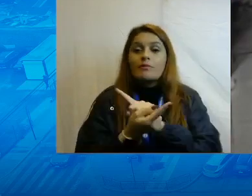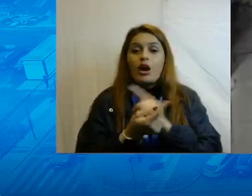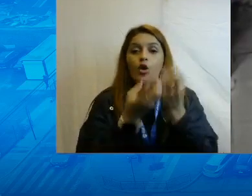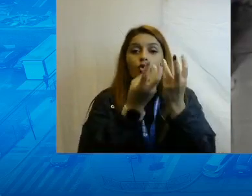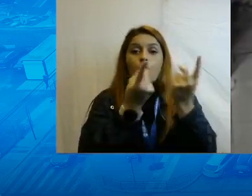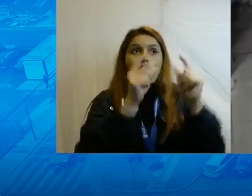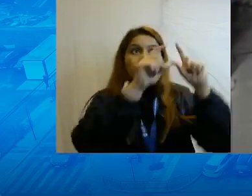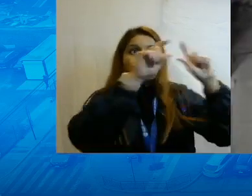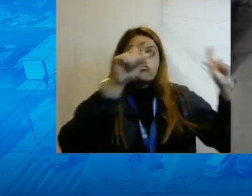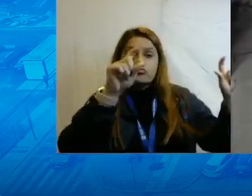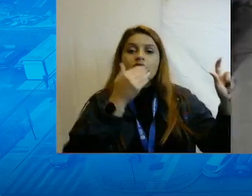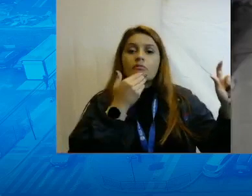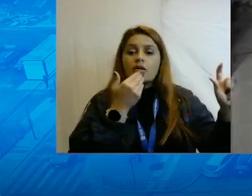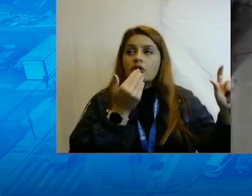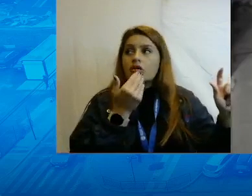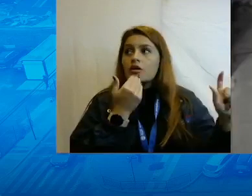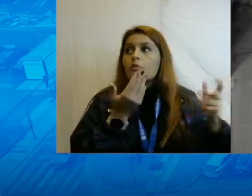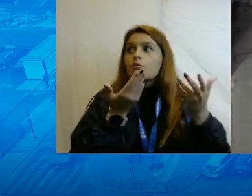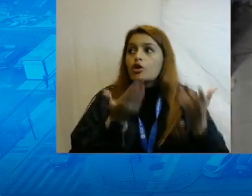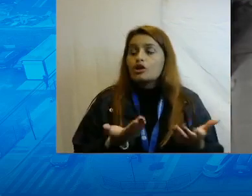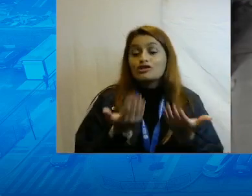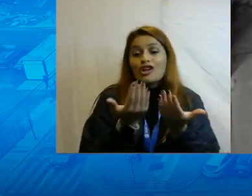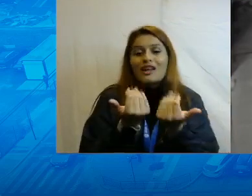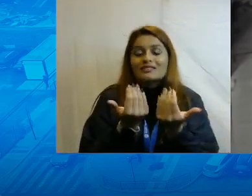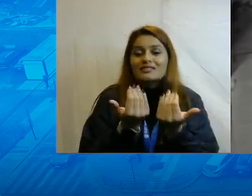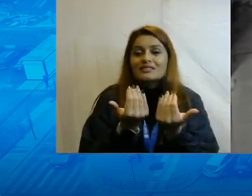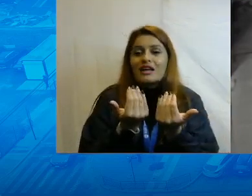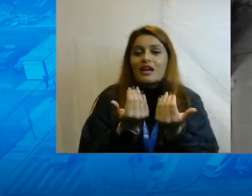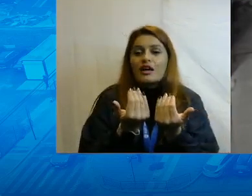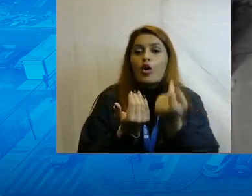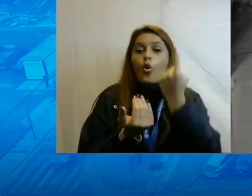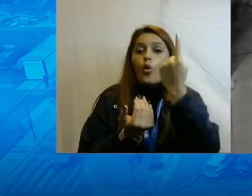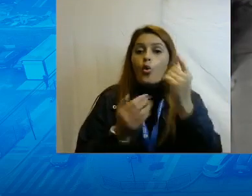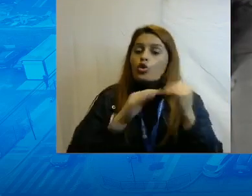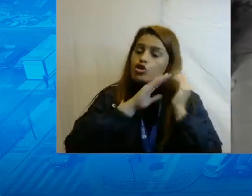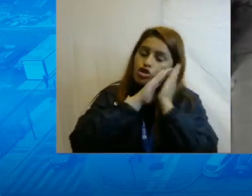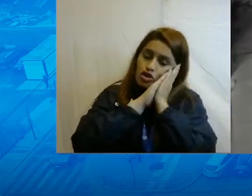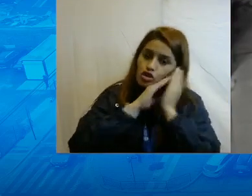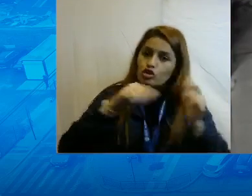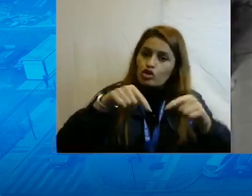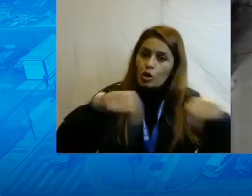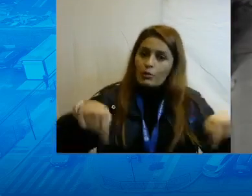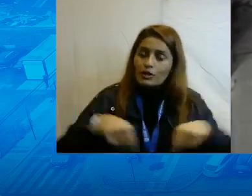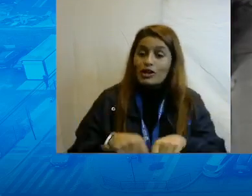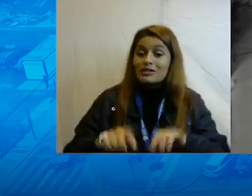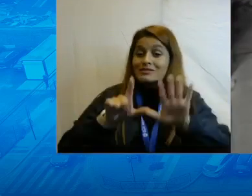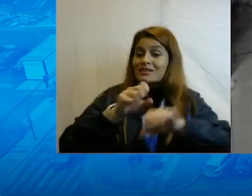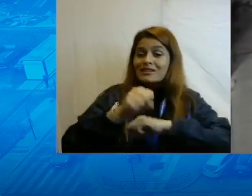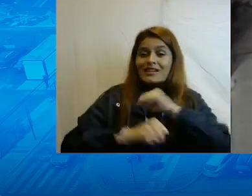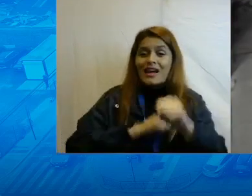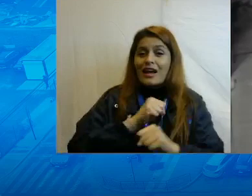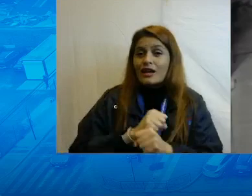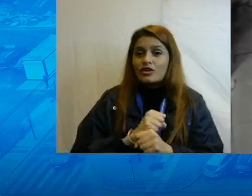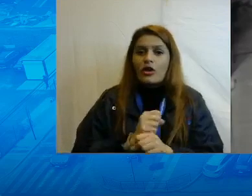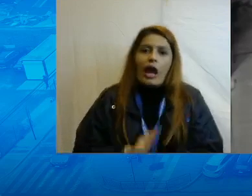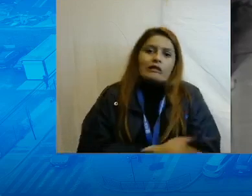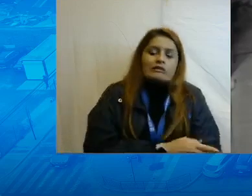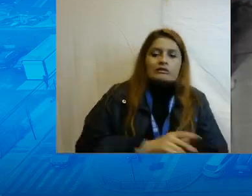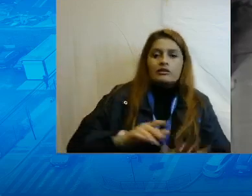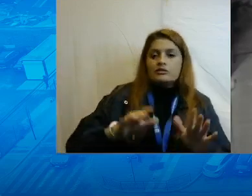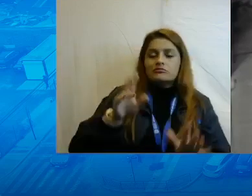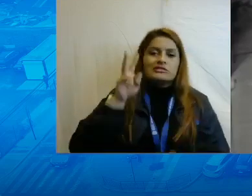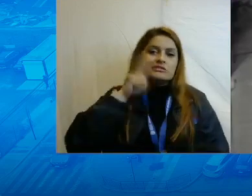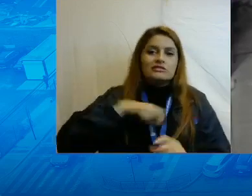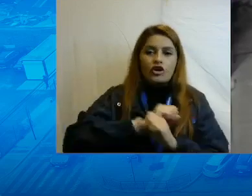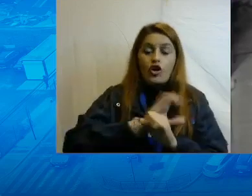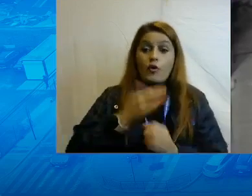nuestro albergue, y por eso requeríamos un dormitorio. Eso lo pudimos hacer hace 7 años sin saber que había pandemia.